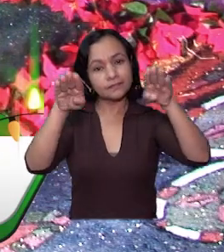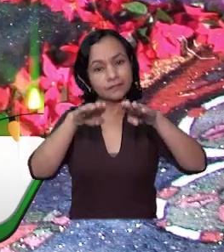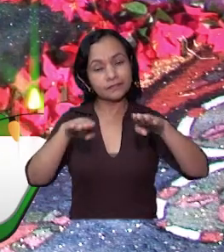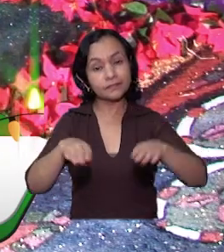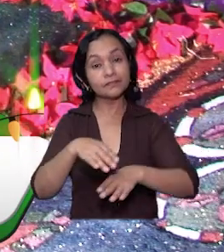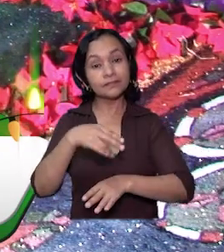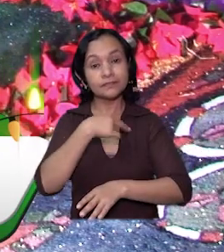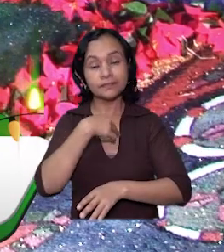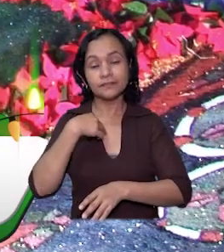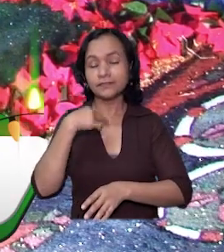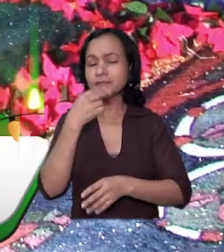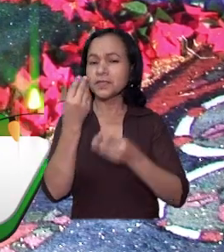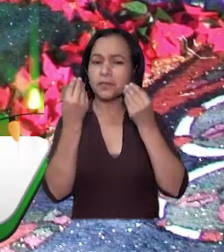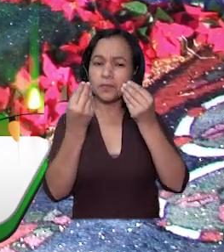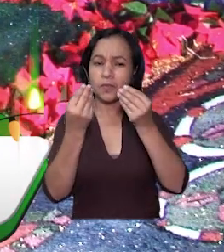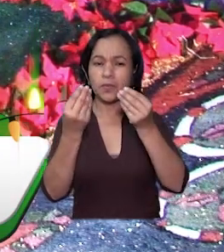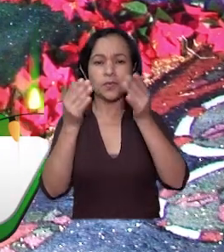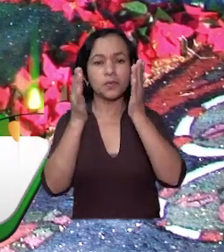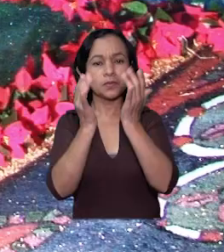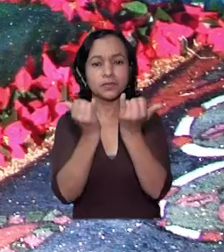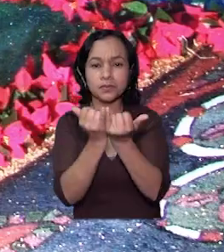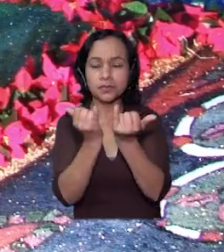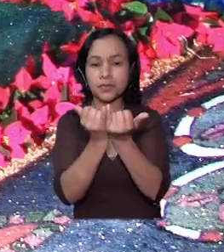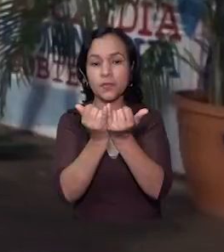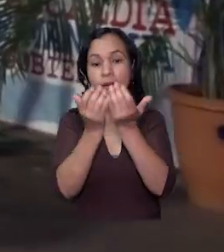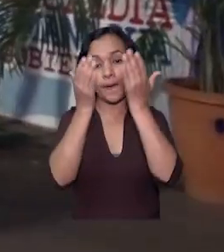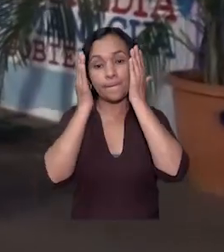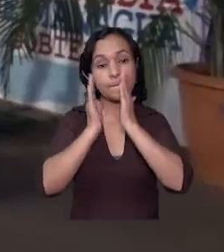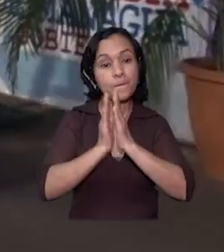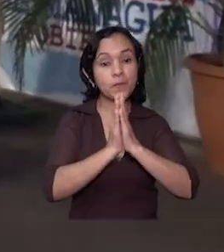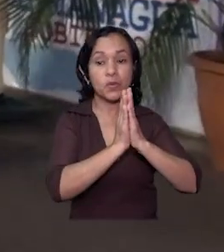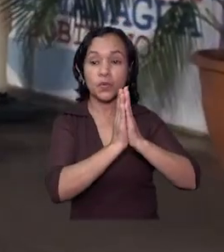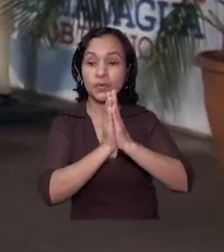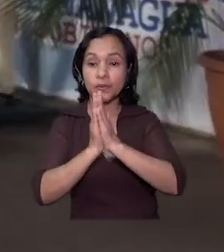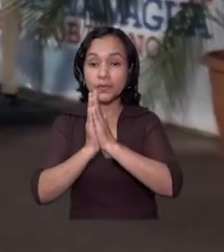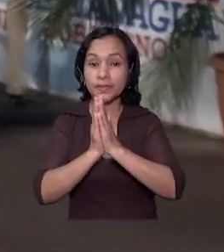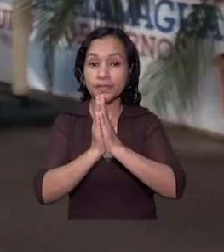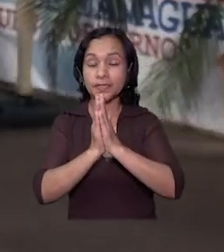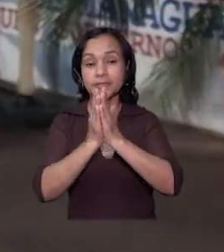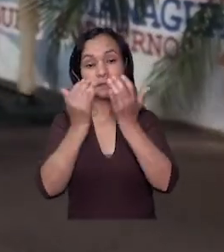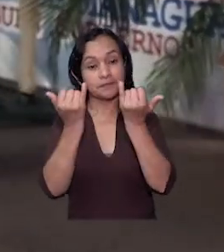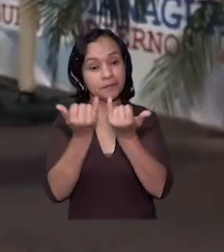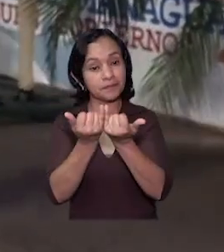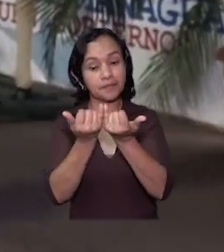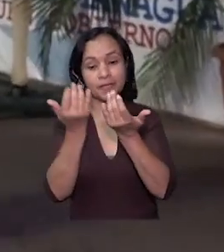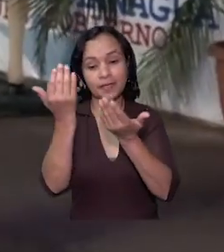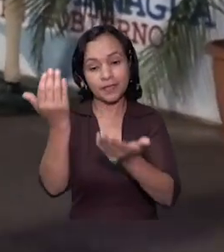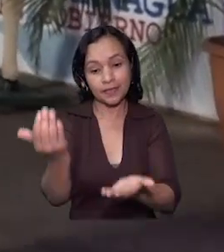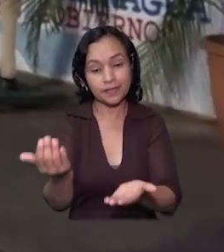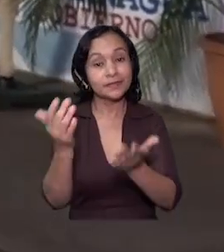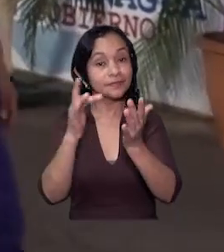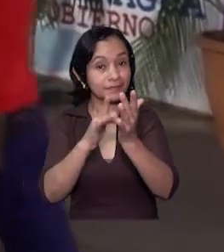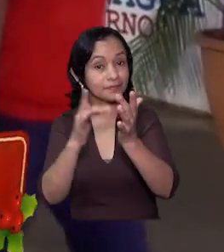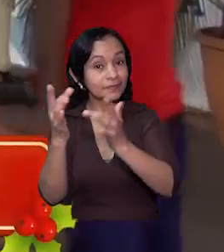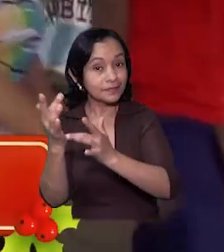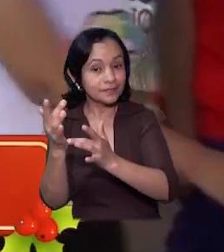instalan decenas de altares, tanto a la Purísima Concepción de María como los nacimientos, los llamados